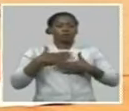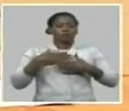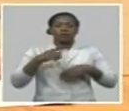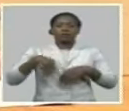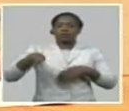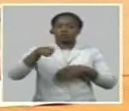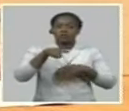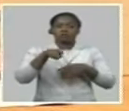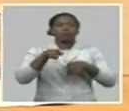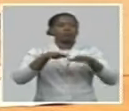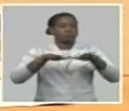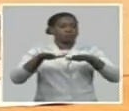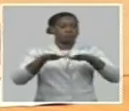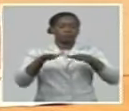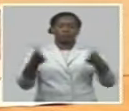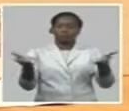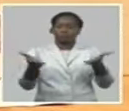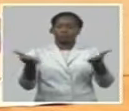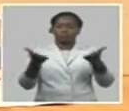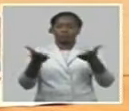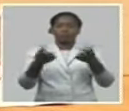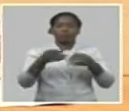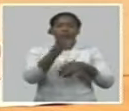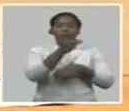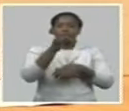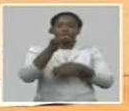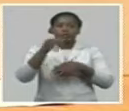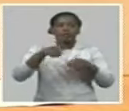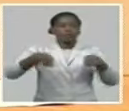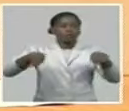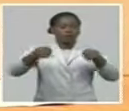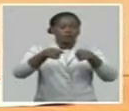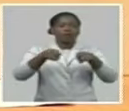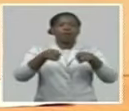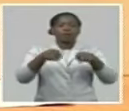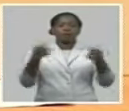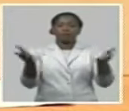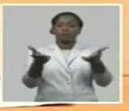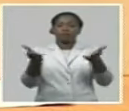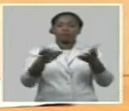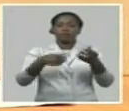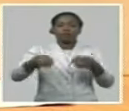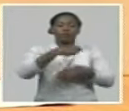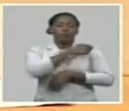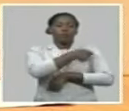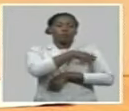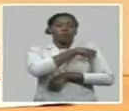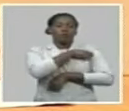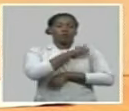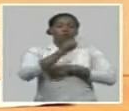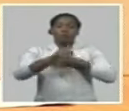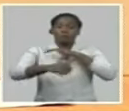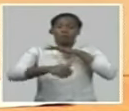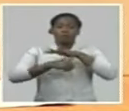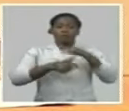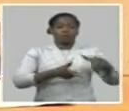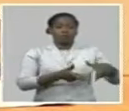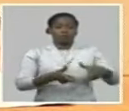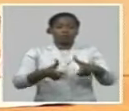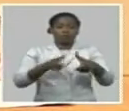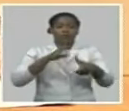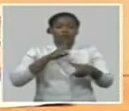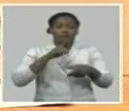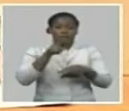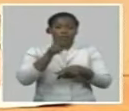estimulando incluso a nivel de consejo popular para acercarles el servicio a la población ya el presidente de recurso hidráulico está